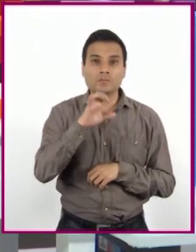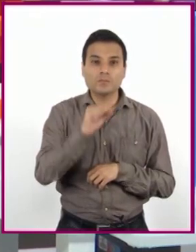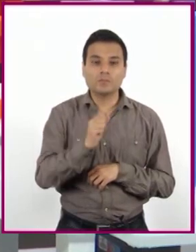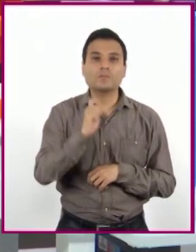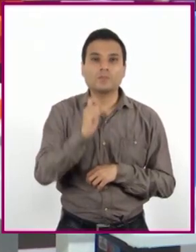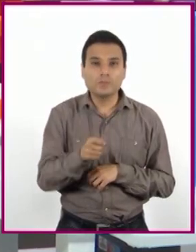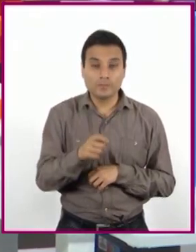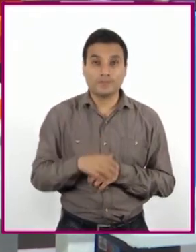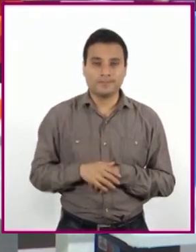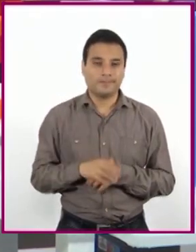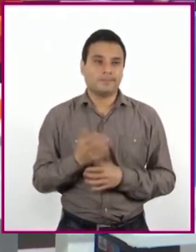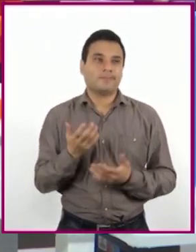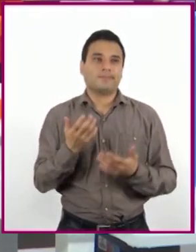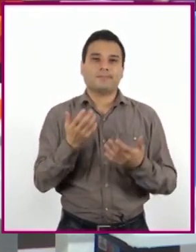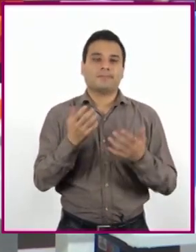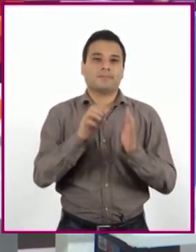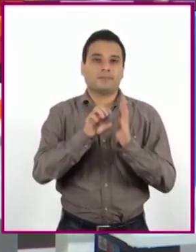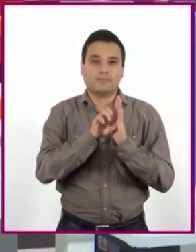las sustancias. Por ejemplo,